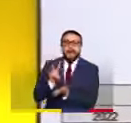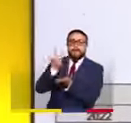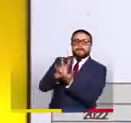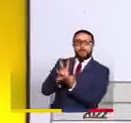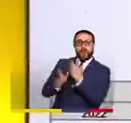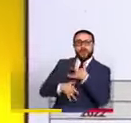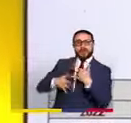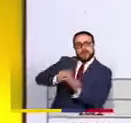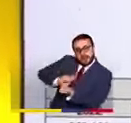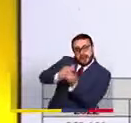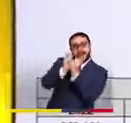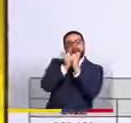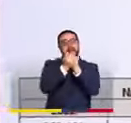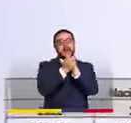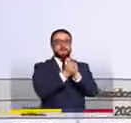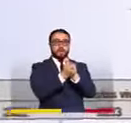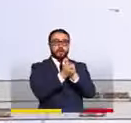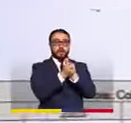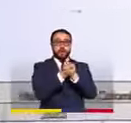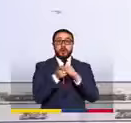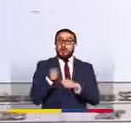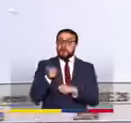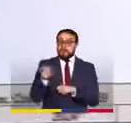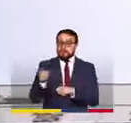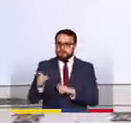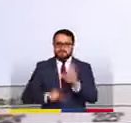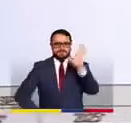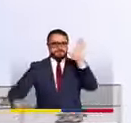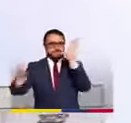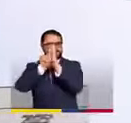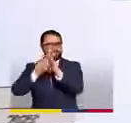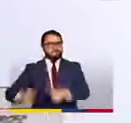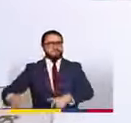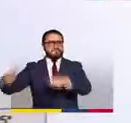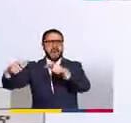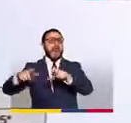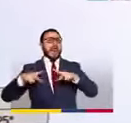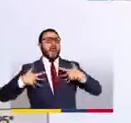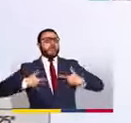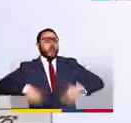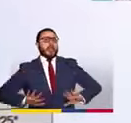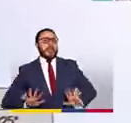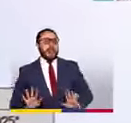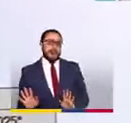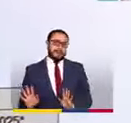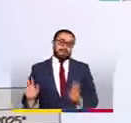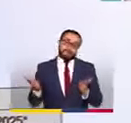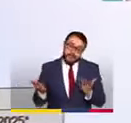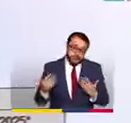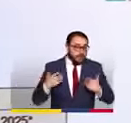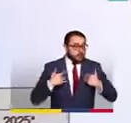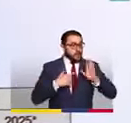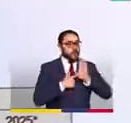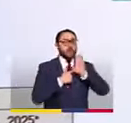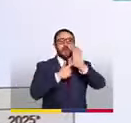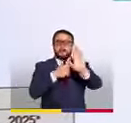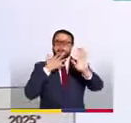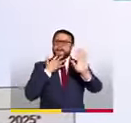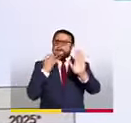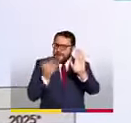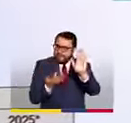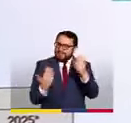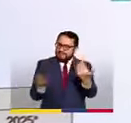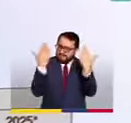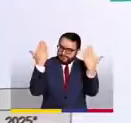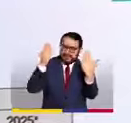que aún no quieren completar como ley en el Congreso de la República. Aquí les estoy mostrando los